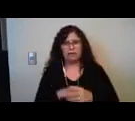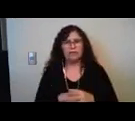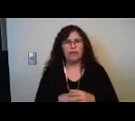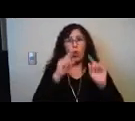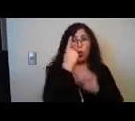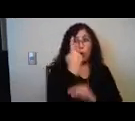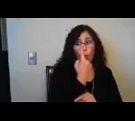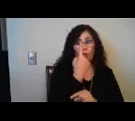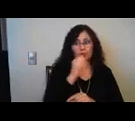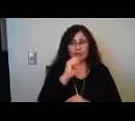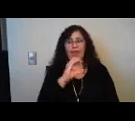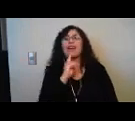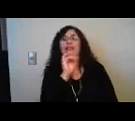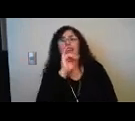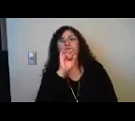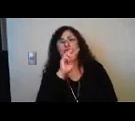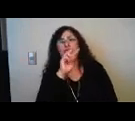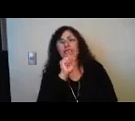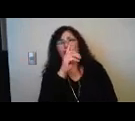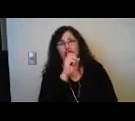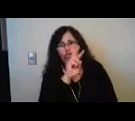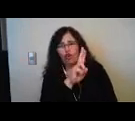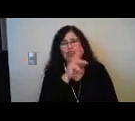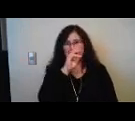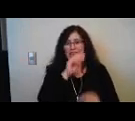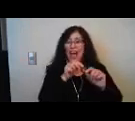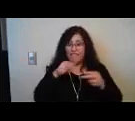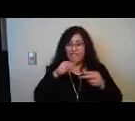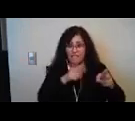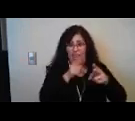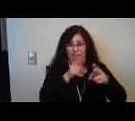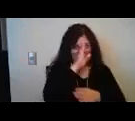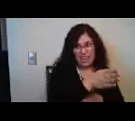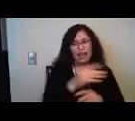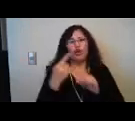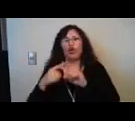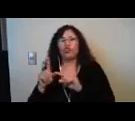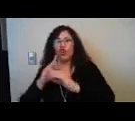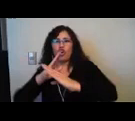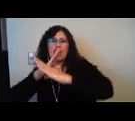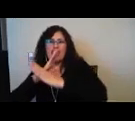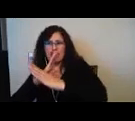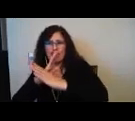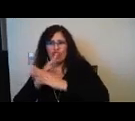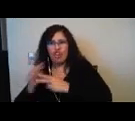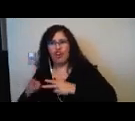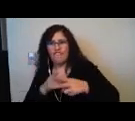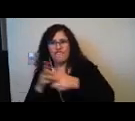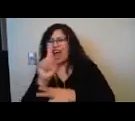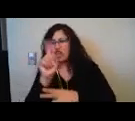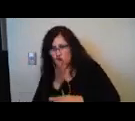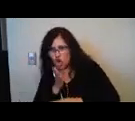activador, ¿cierto? Que es una vía directa, y un sistema inhibitorio que es la vía indirecta. Entre estos